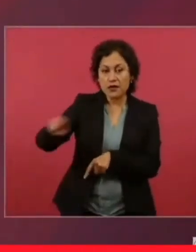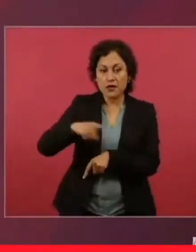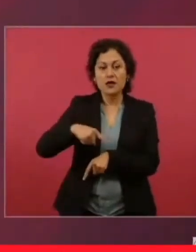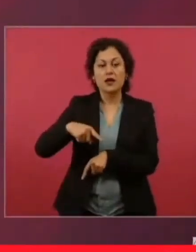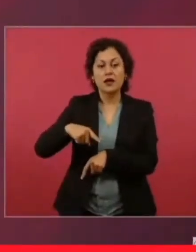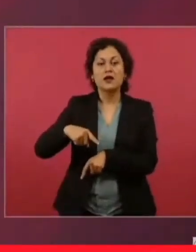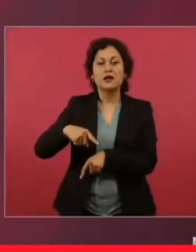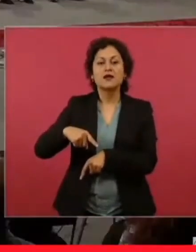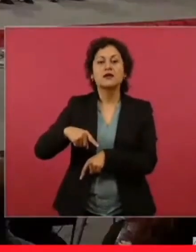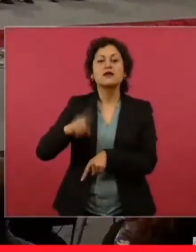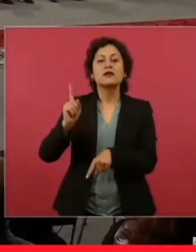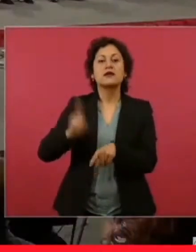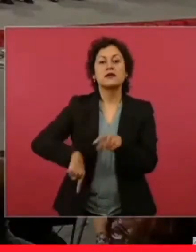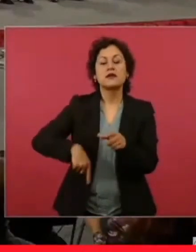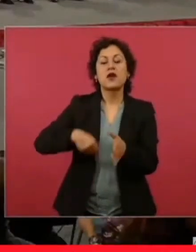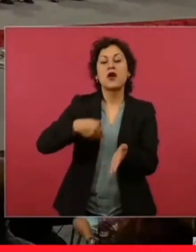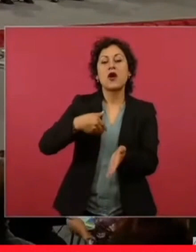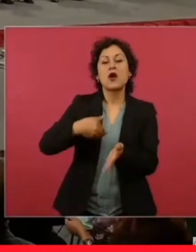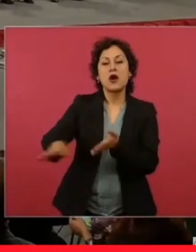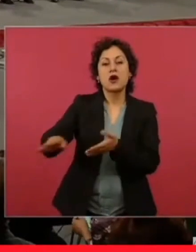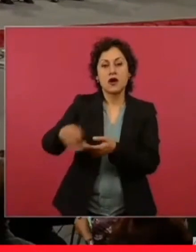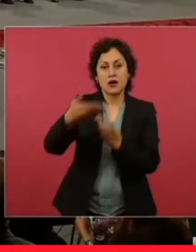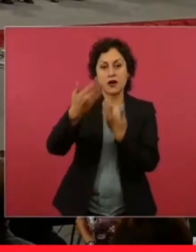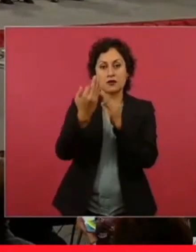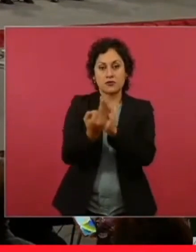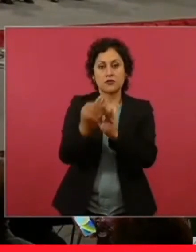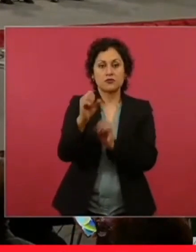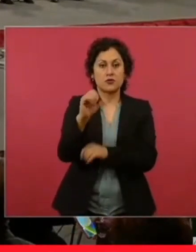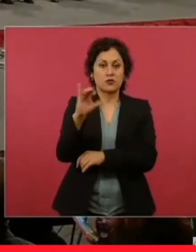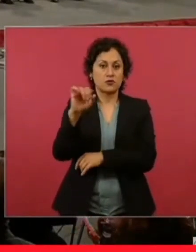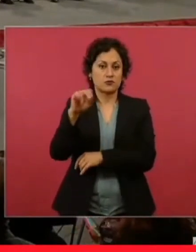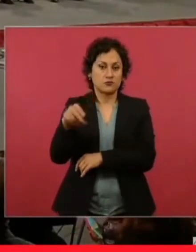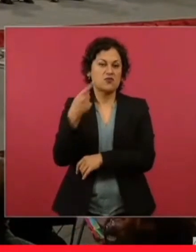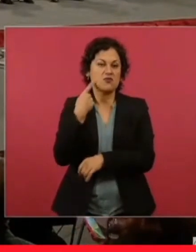frente a la Suprema Corte de Justicia de la Nación.